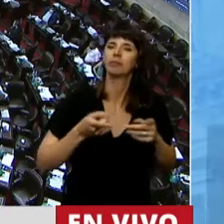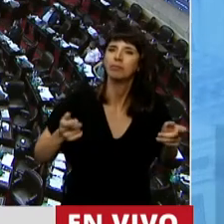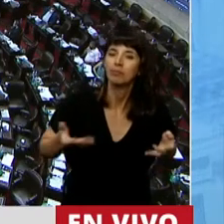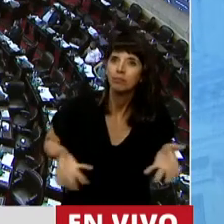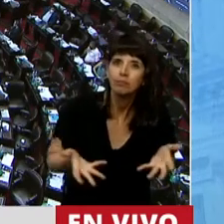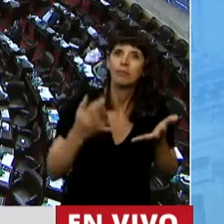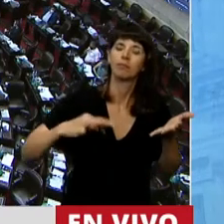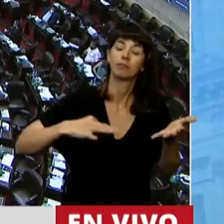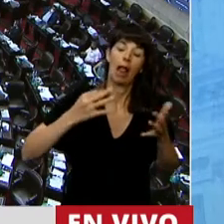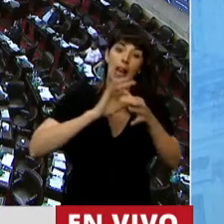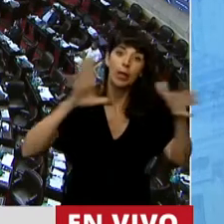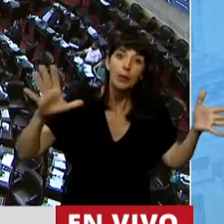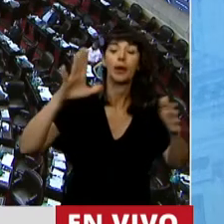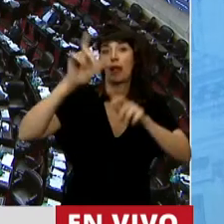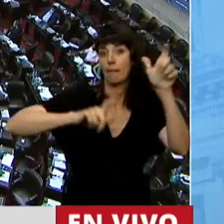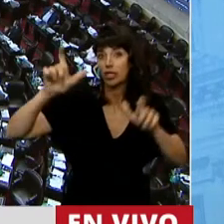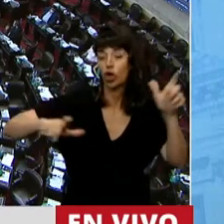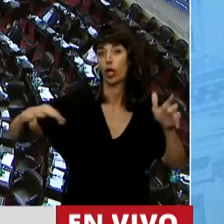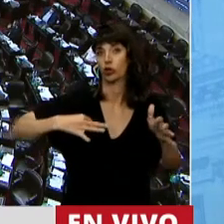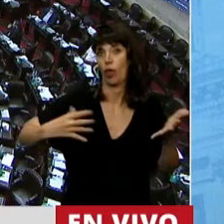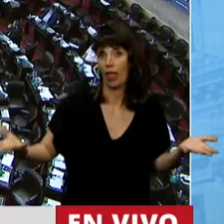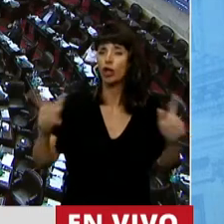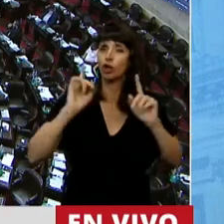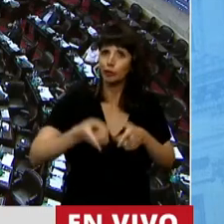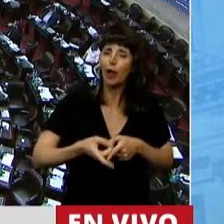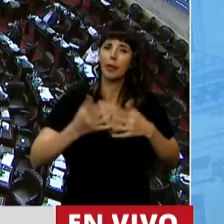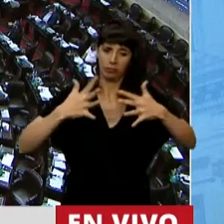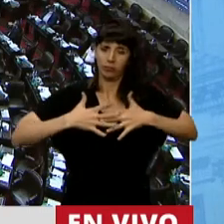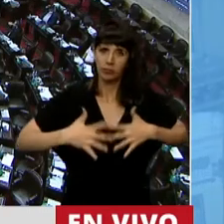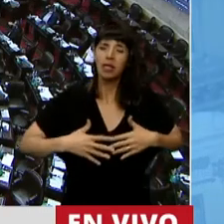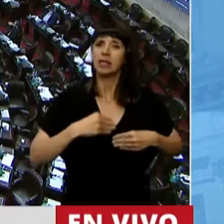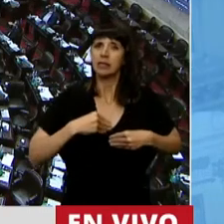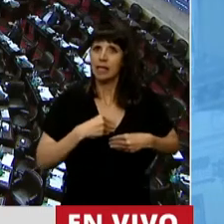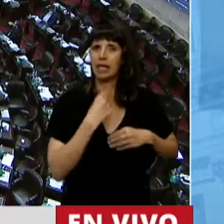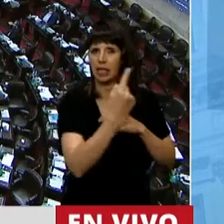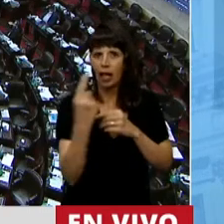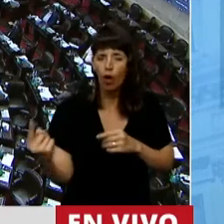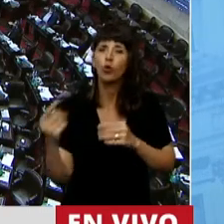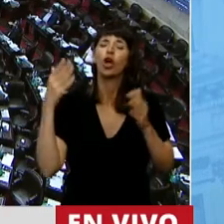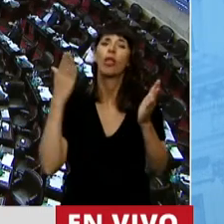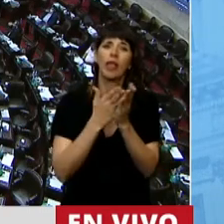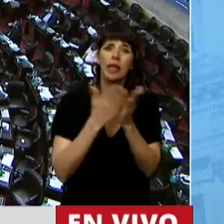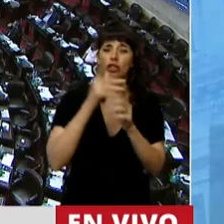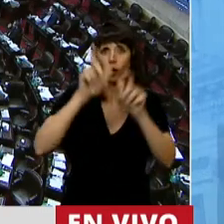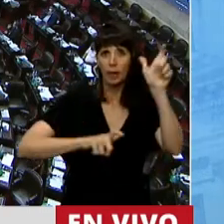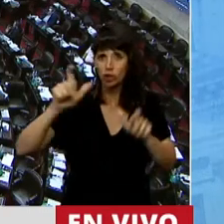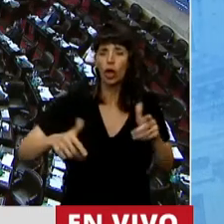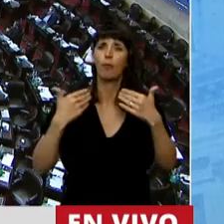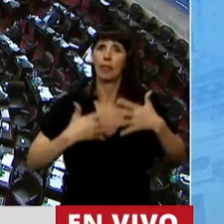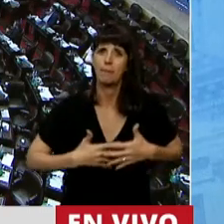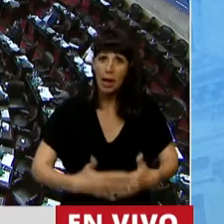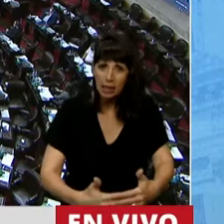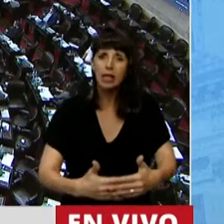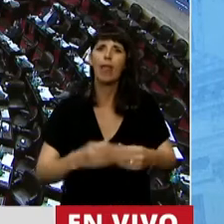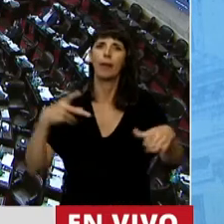ciudadanos. La autodeterminación de los cuerpos, el derecho a las personas gestantes, interrumpir o eliminar, es